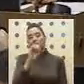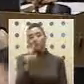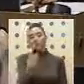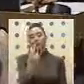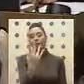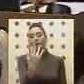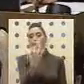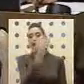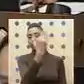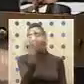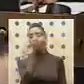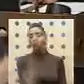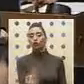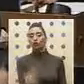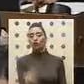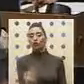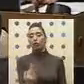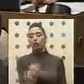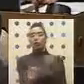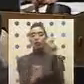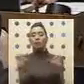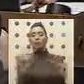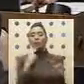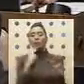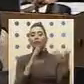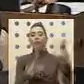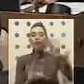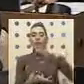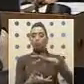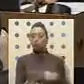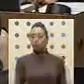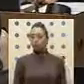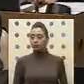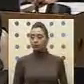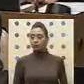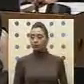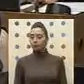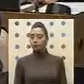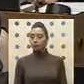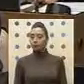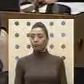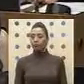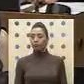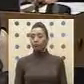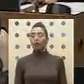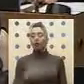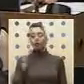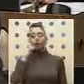0,25% de la población mundial. O sea, somos